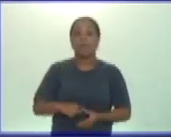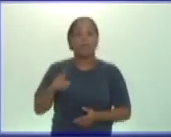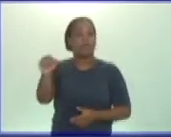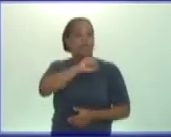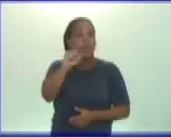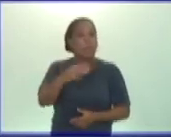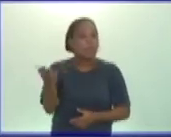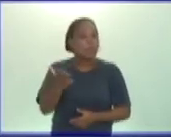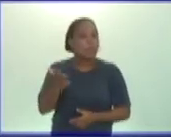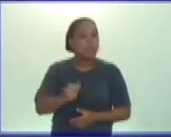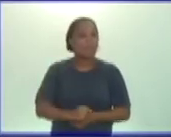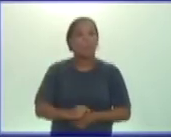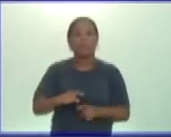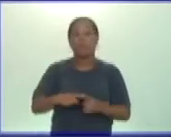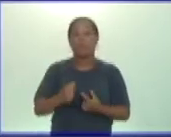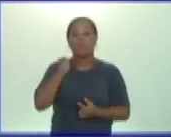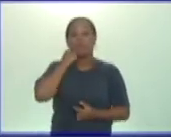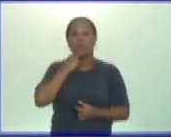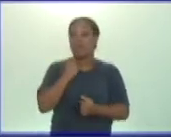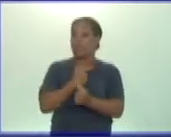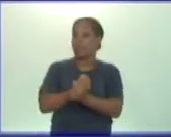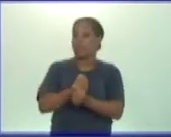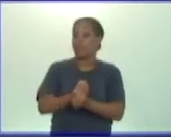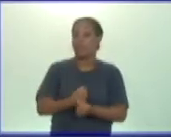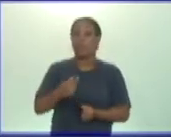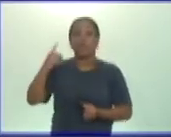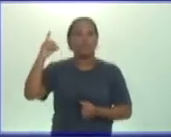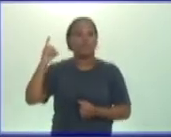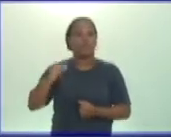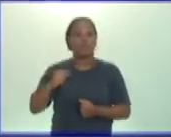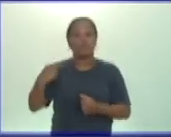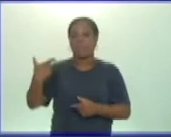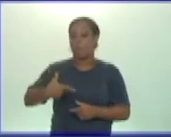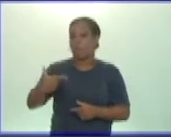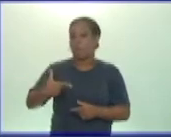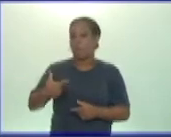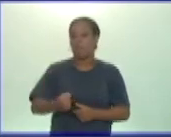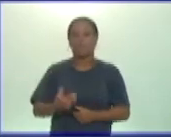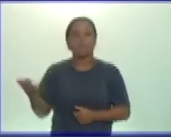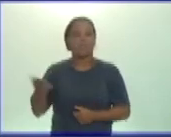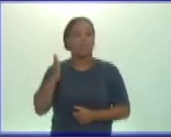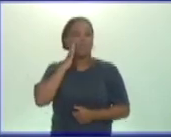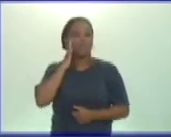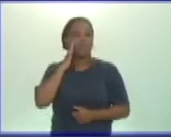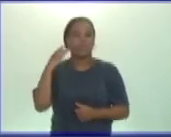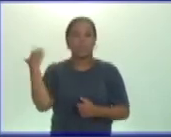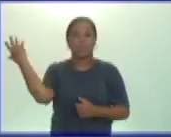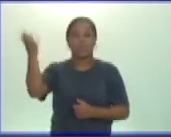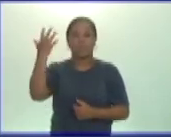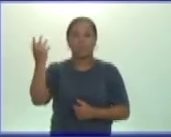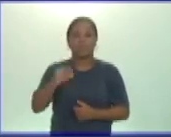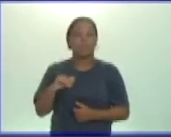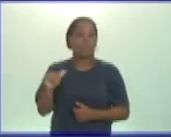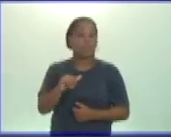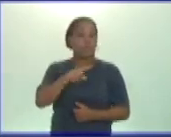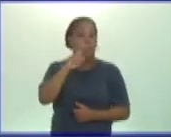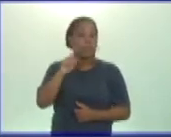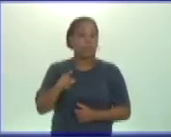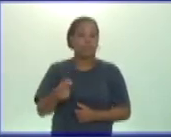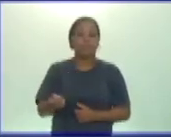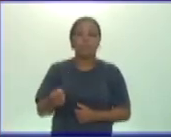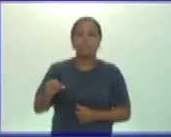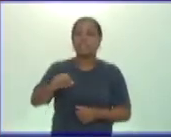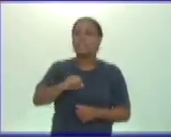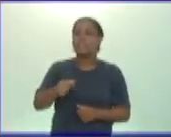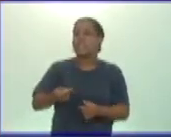rápido, pues además de ser peligroso, gastan más combustible y contaminan más. También pregúntales si el motor del auto está